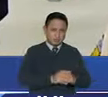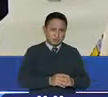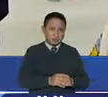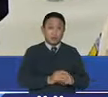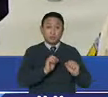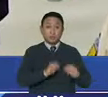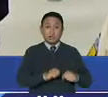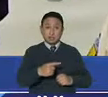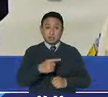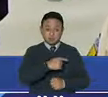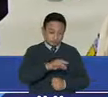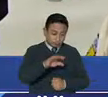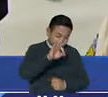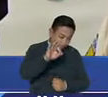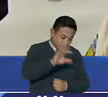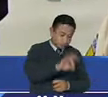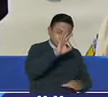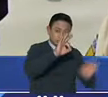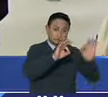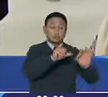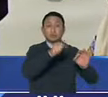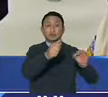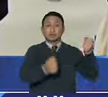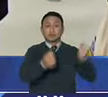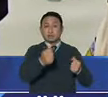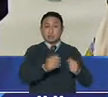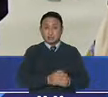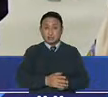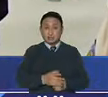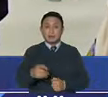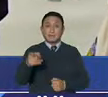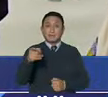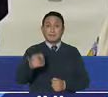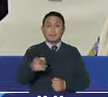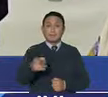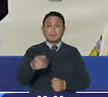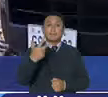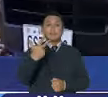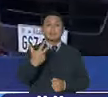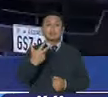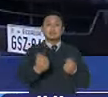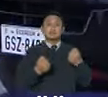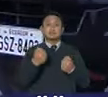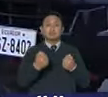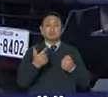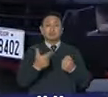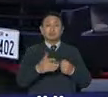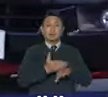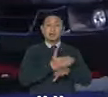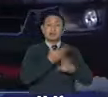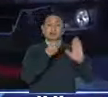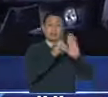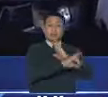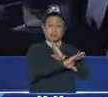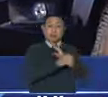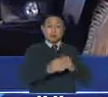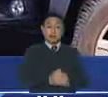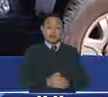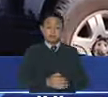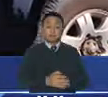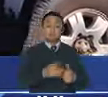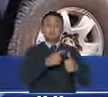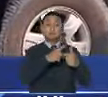podamos interceptar otros vehículos y localizar netamente a tres vehículos, de los cuales uno estaban